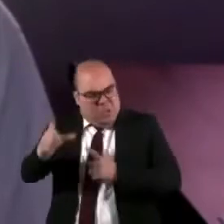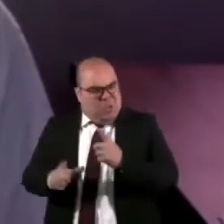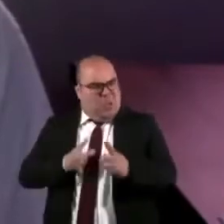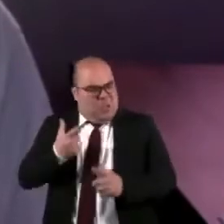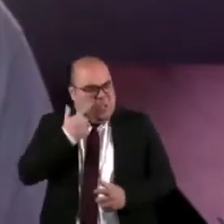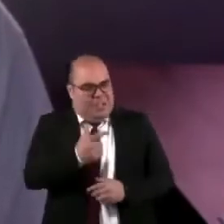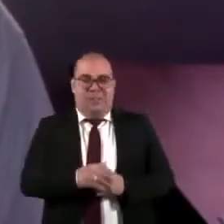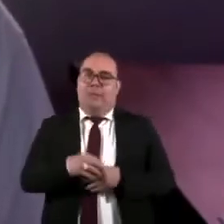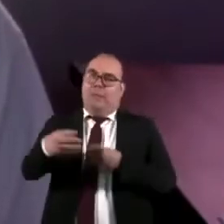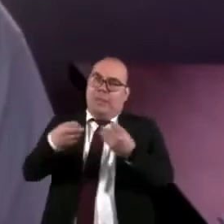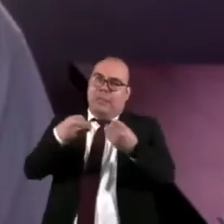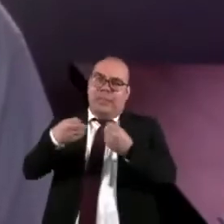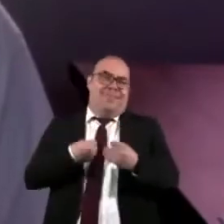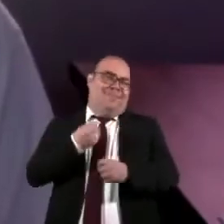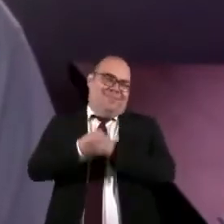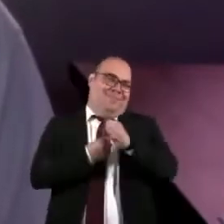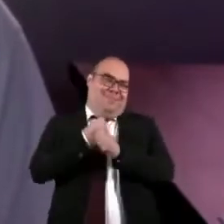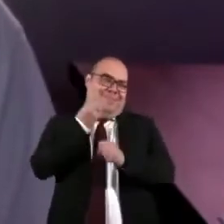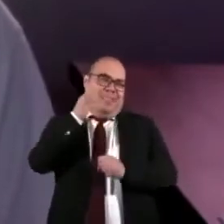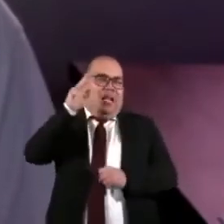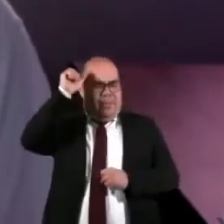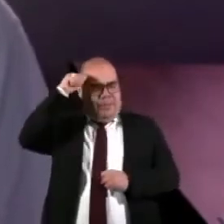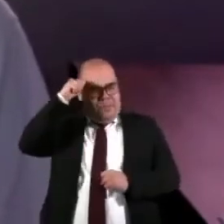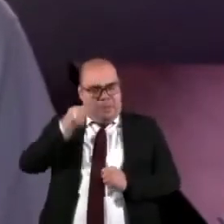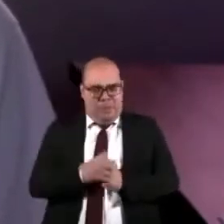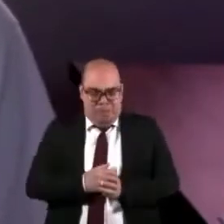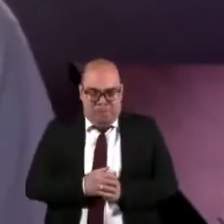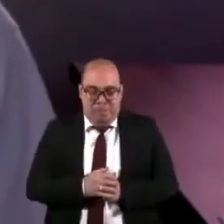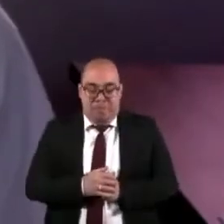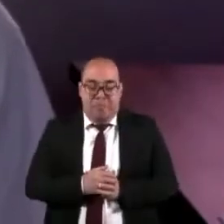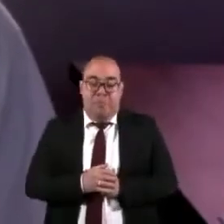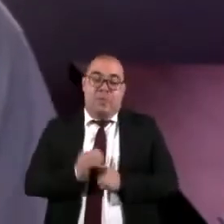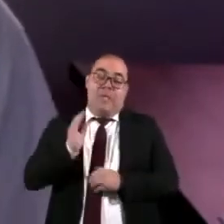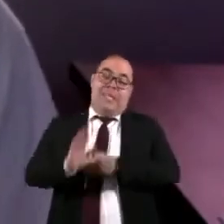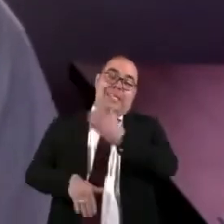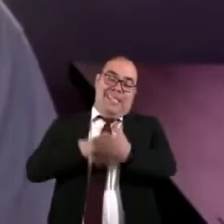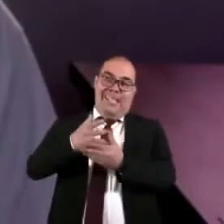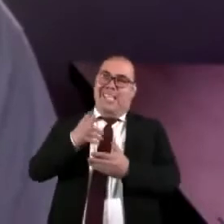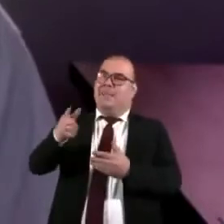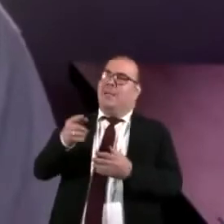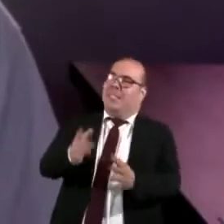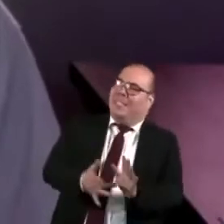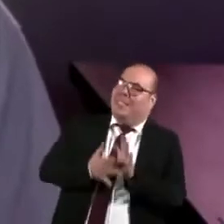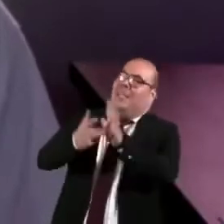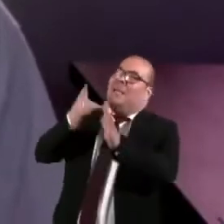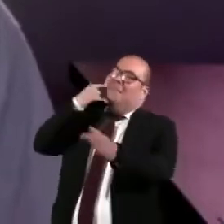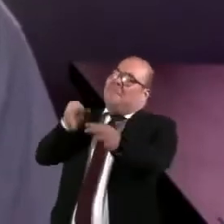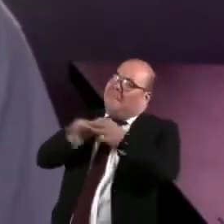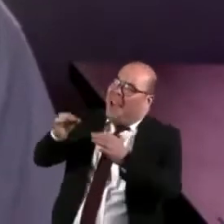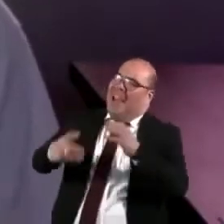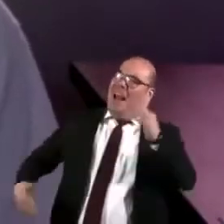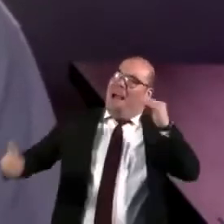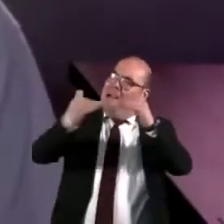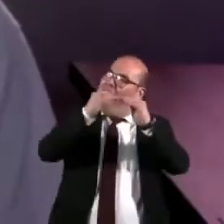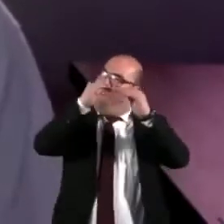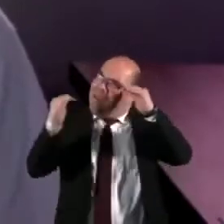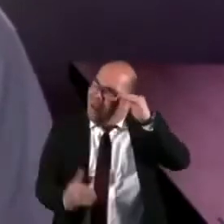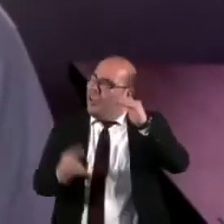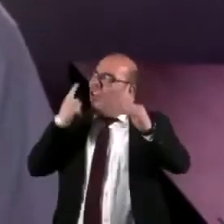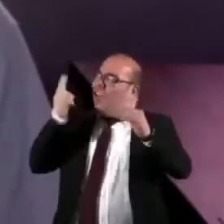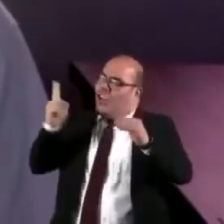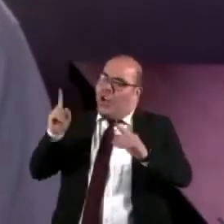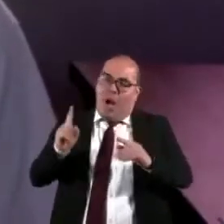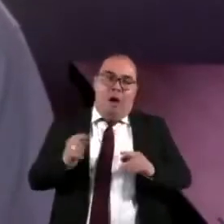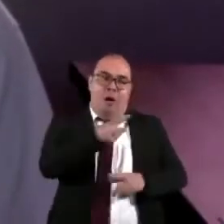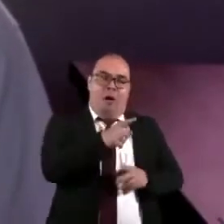vez uno entonces va viendo también los efectos o la respuesta del Estado a esos luchadores. Comienza a conocer de